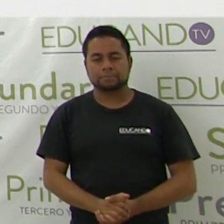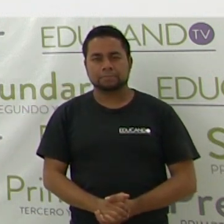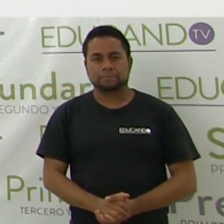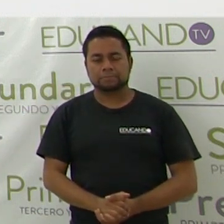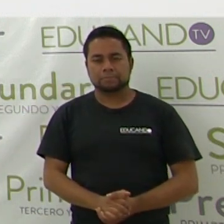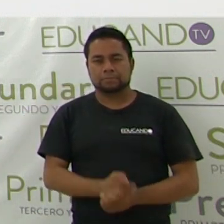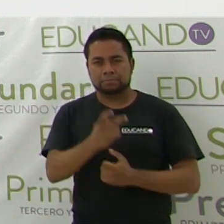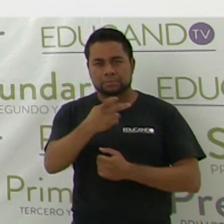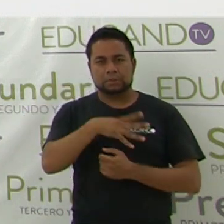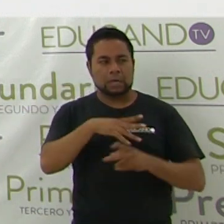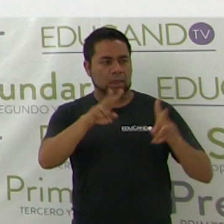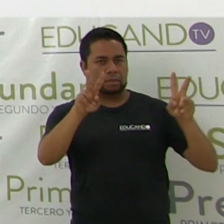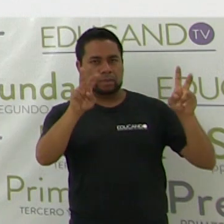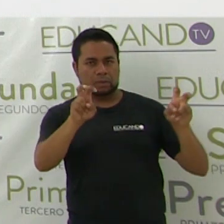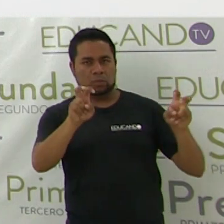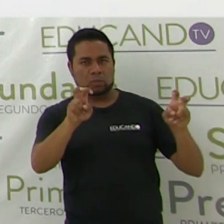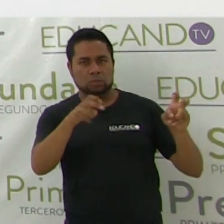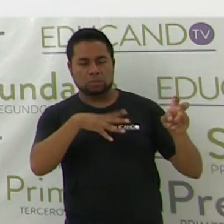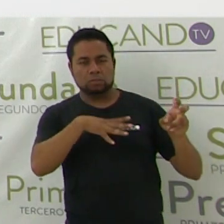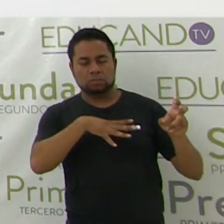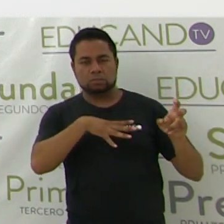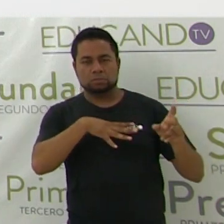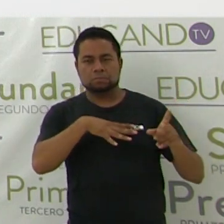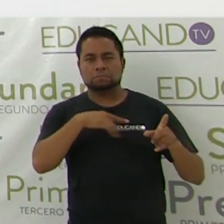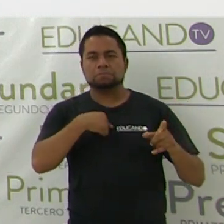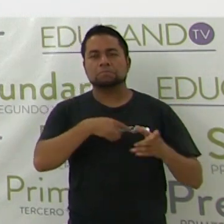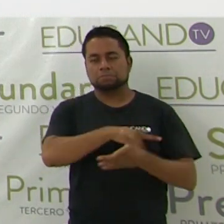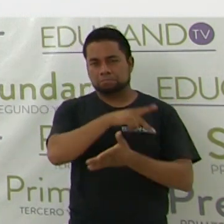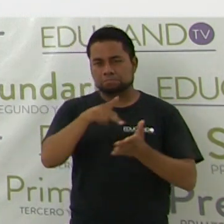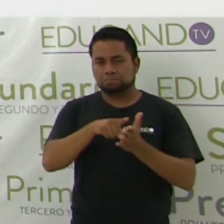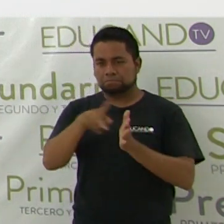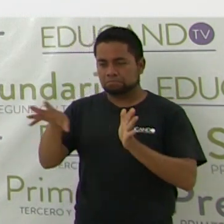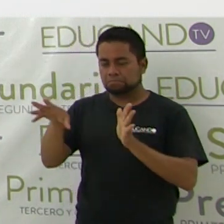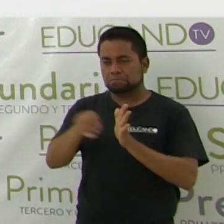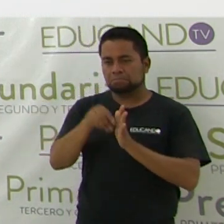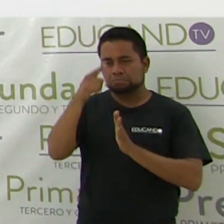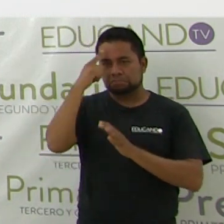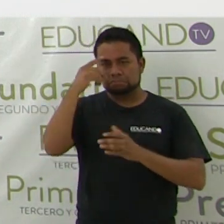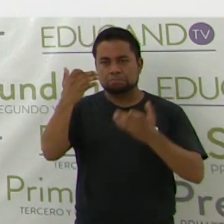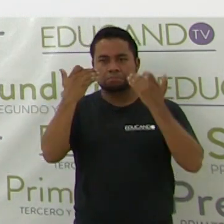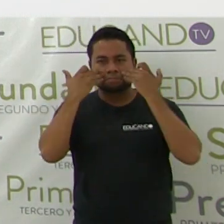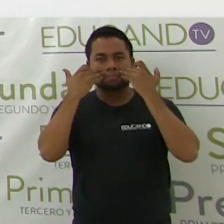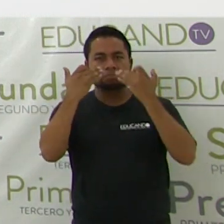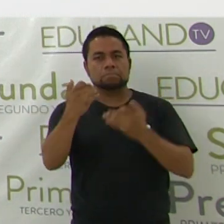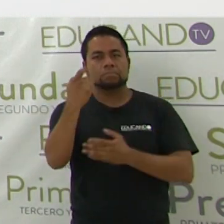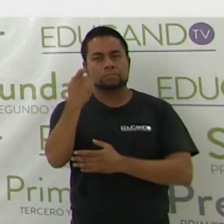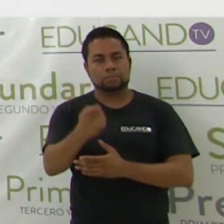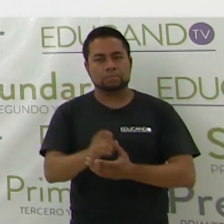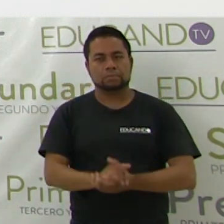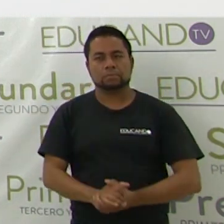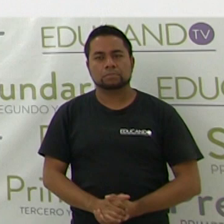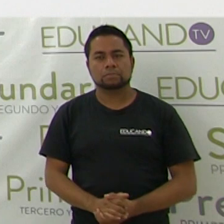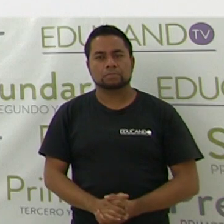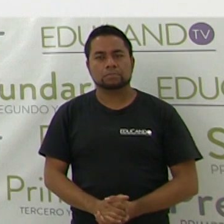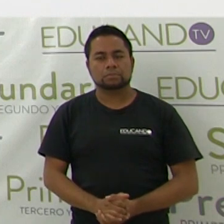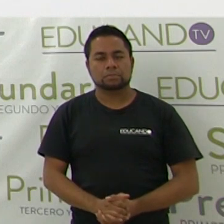Este es el título. Voy a volverlo a escribir para que se vea.